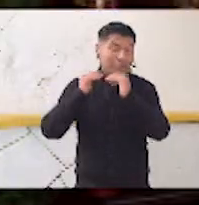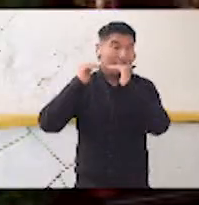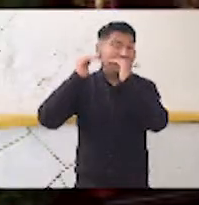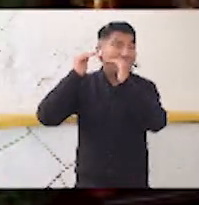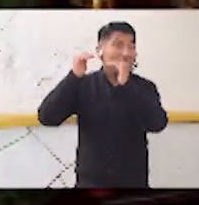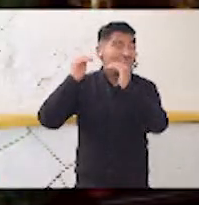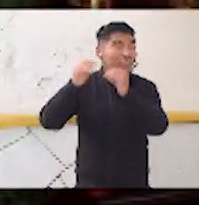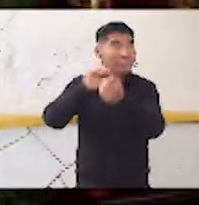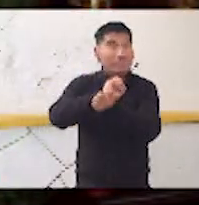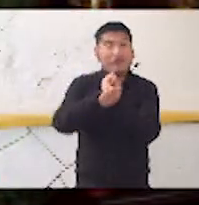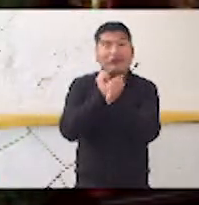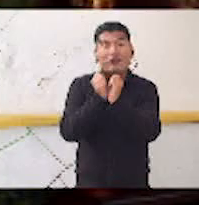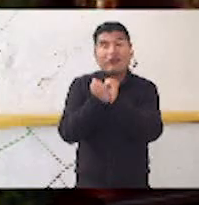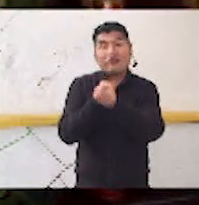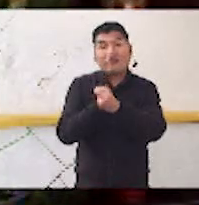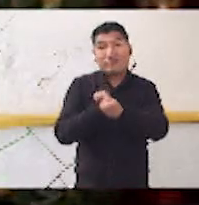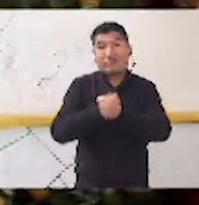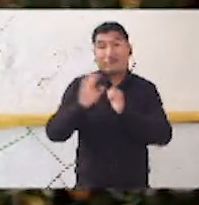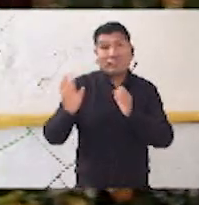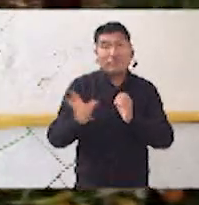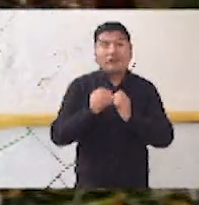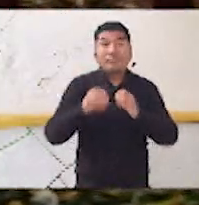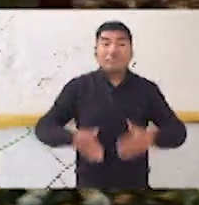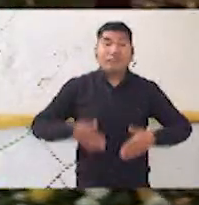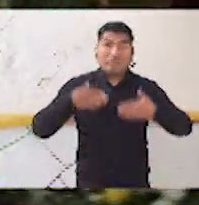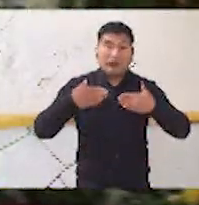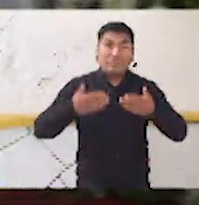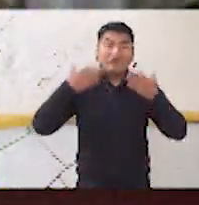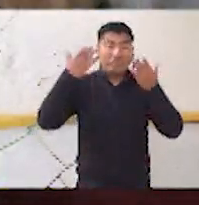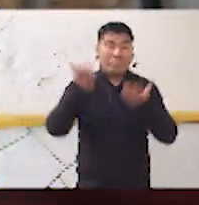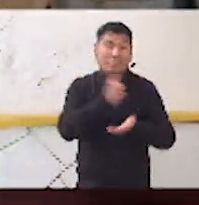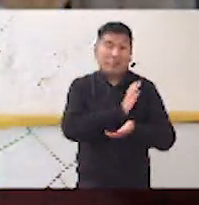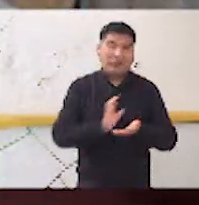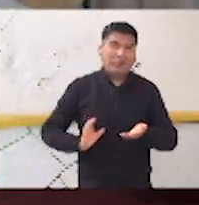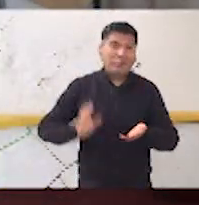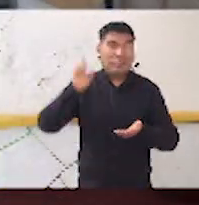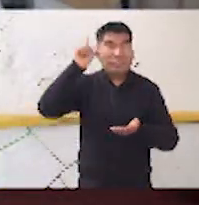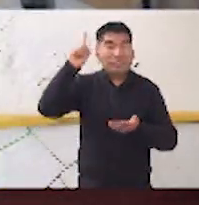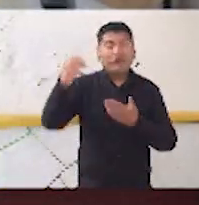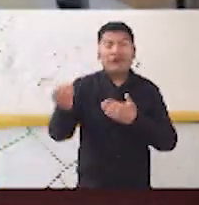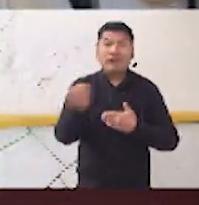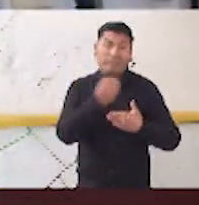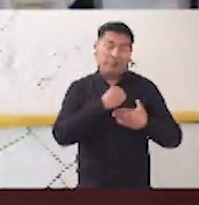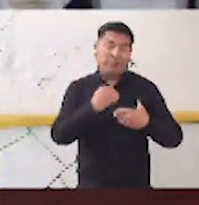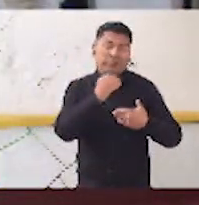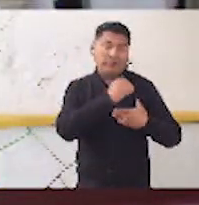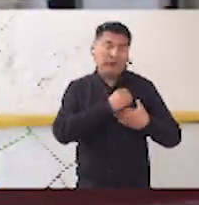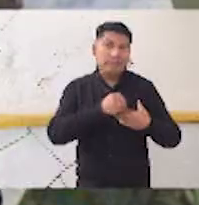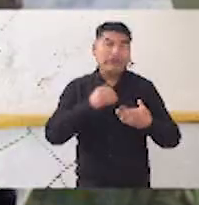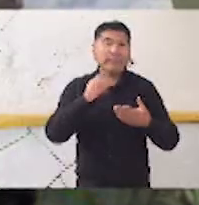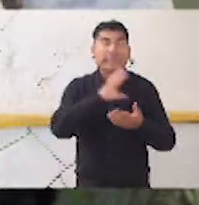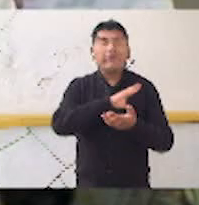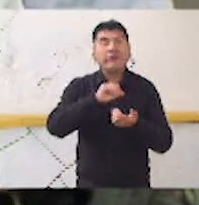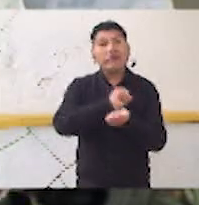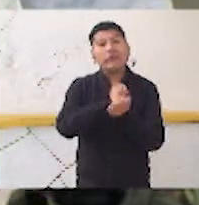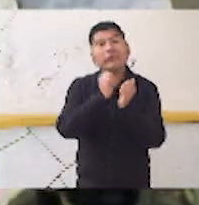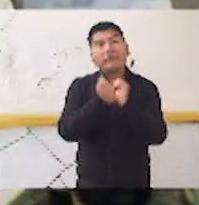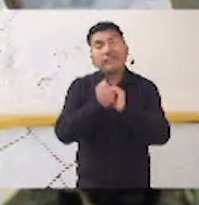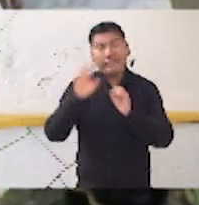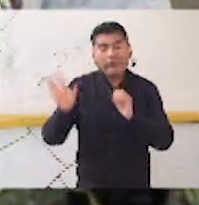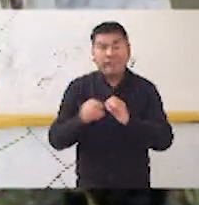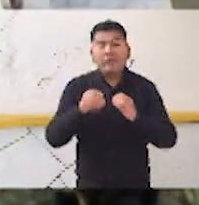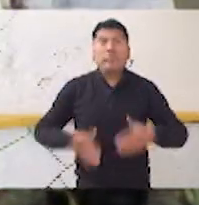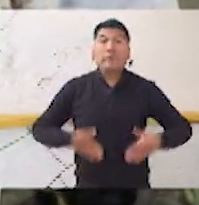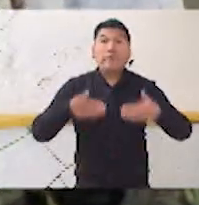y transformarlo en más vida, la vida de Cristo que nos alimenta. Y transformarlo en más vida,